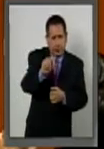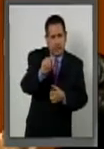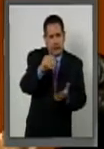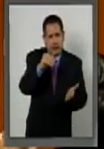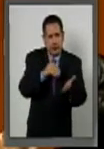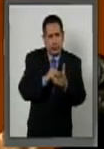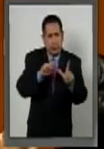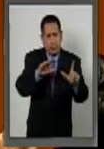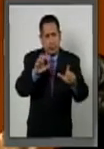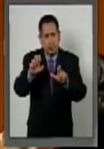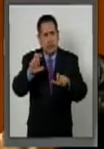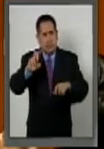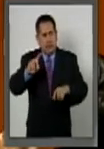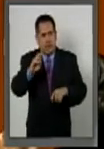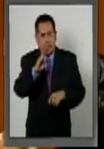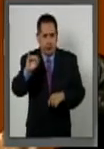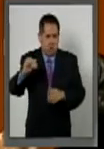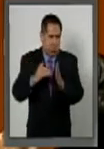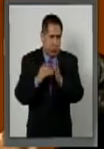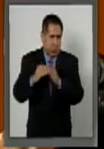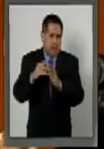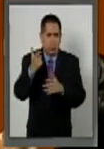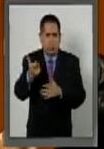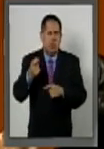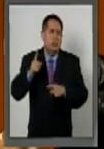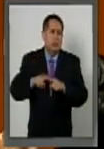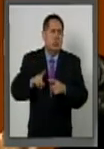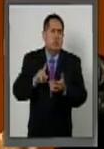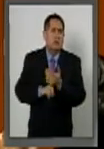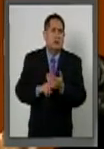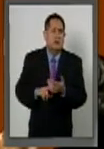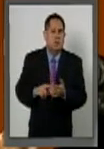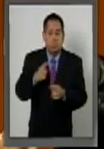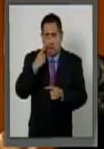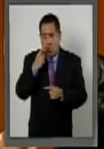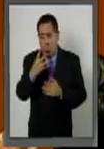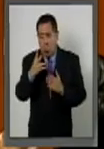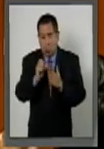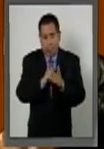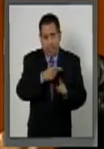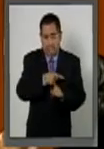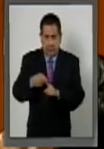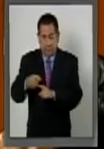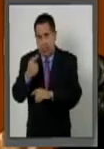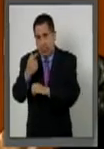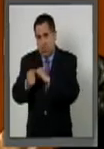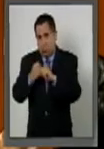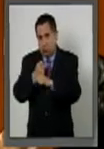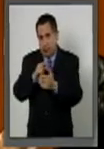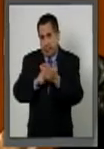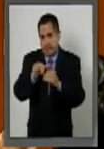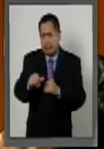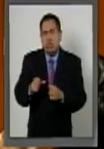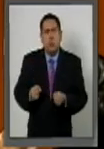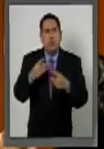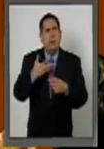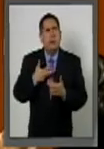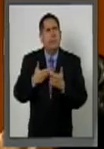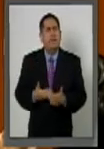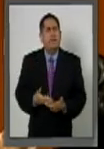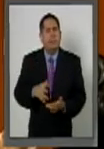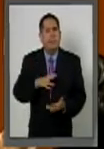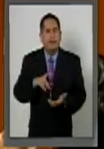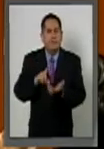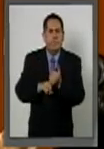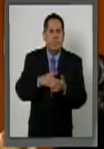20.730 billones de pesos, al cuarto trimestre de 2016, tendríamos